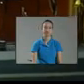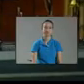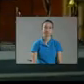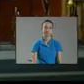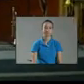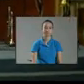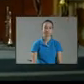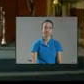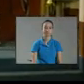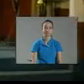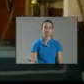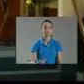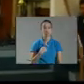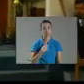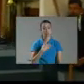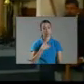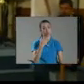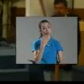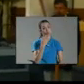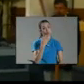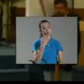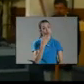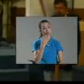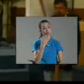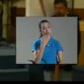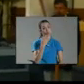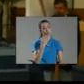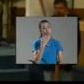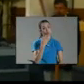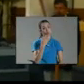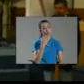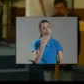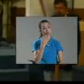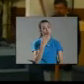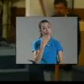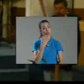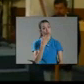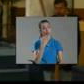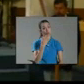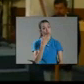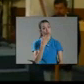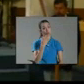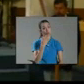y hoy anda diciendo, no hay arrebatamiento.